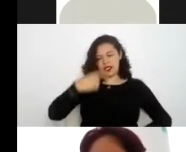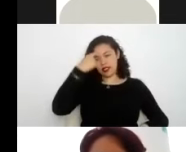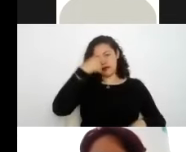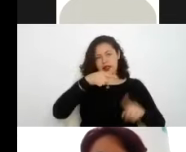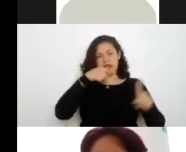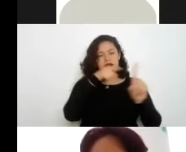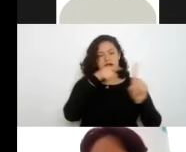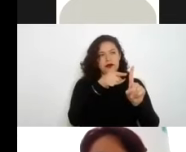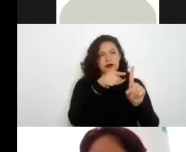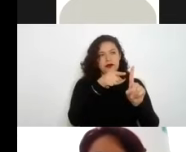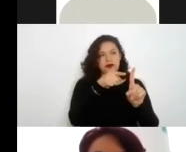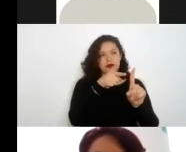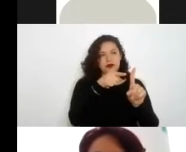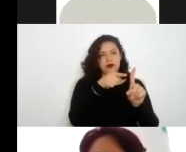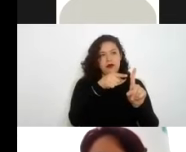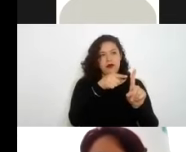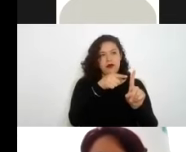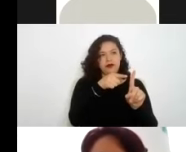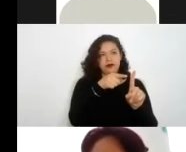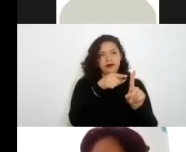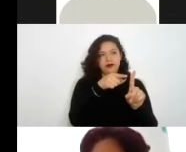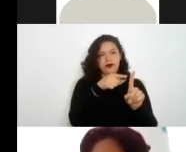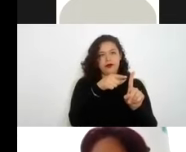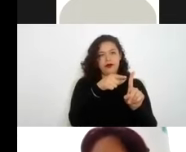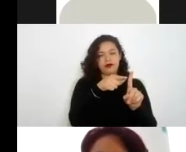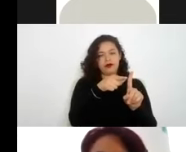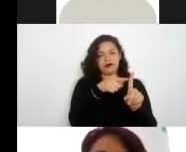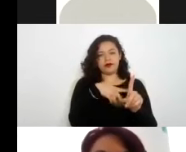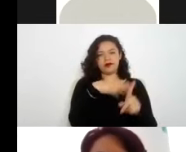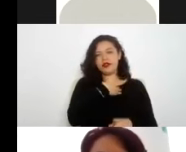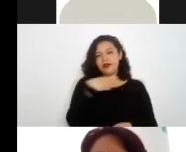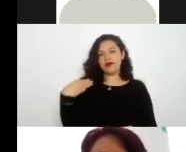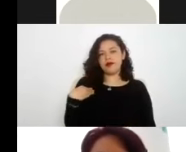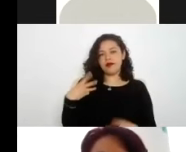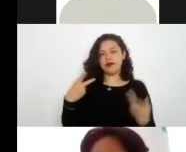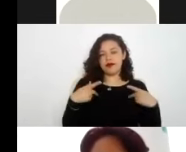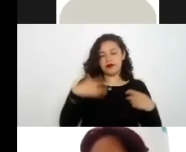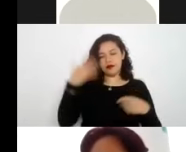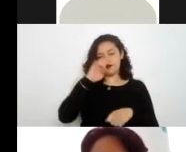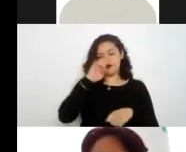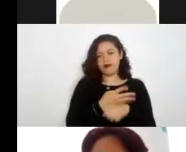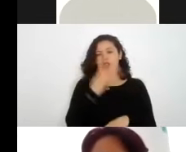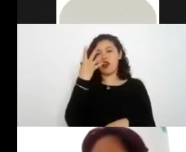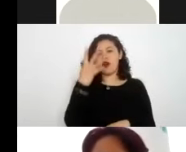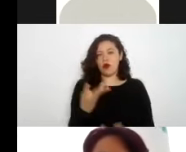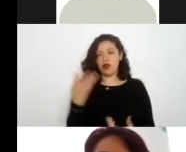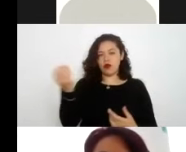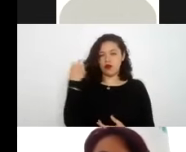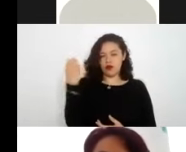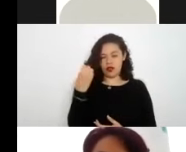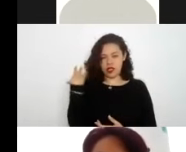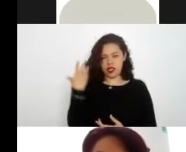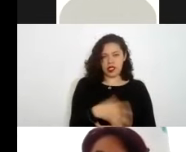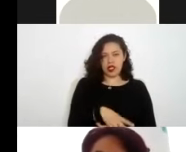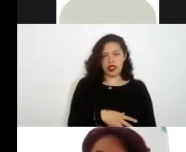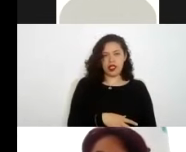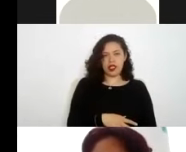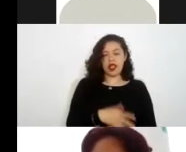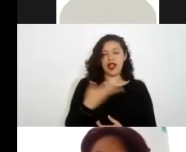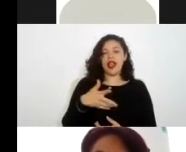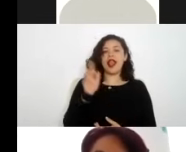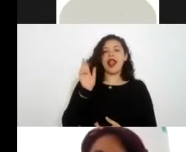dedicadas o dirigidas a los miembros del patronato. Son 4 conferencias, van a ser cada 8 días empezando con